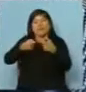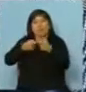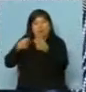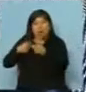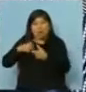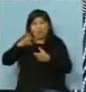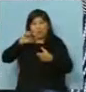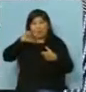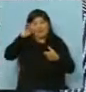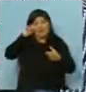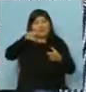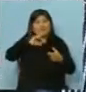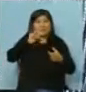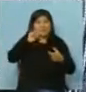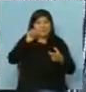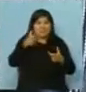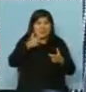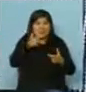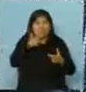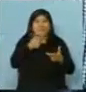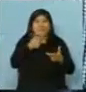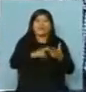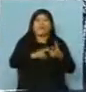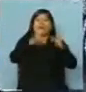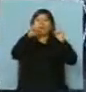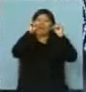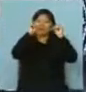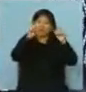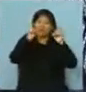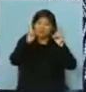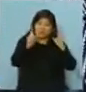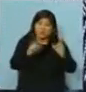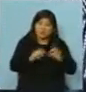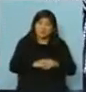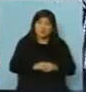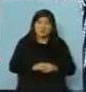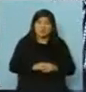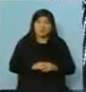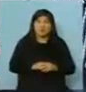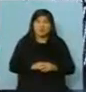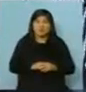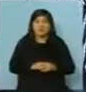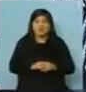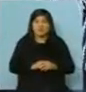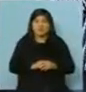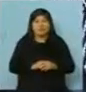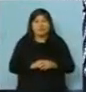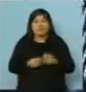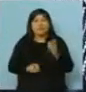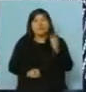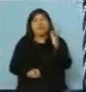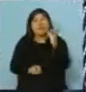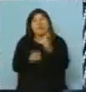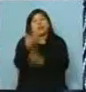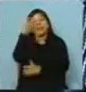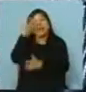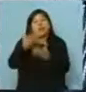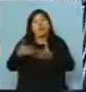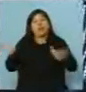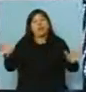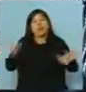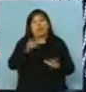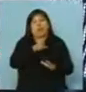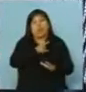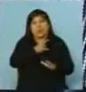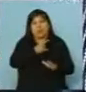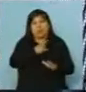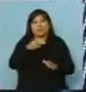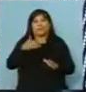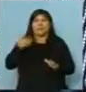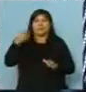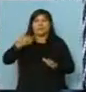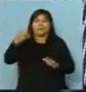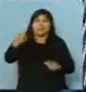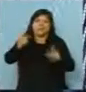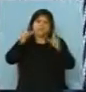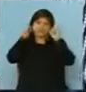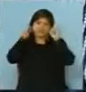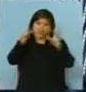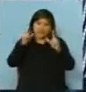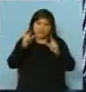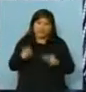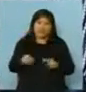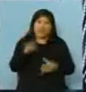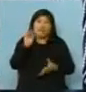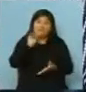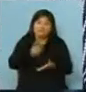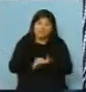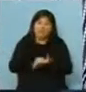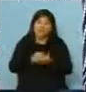los profesores, porque vos buscás también trabajo hacia el futuro. Cuando inaugurás una facultad, estás buscando trabajo al futuro. Pero en mano de